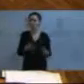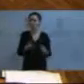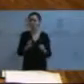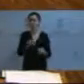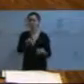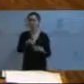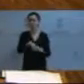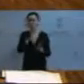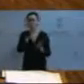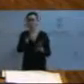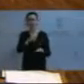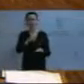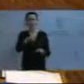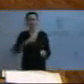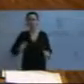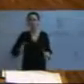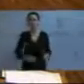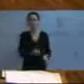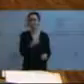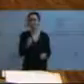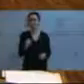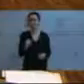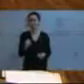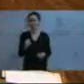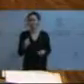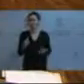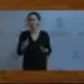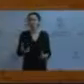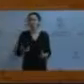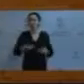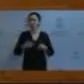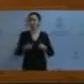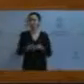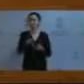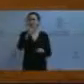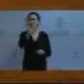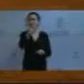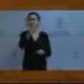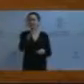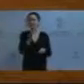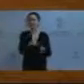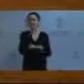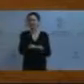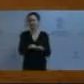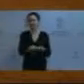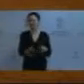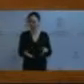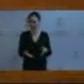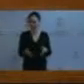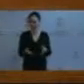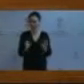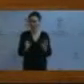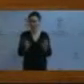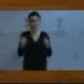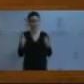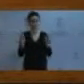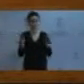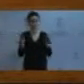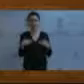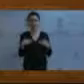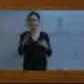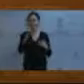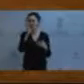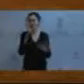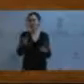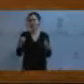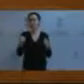desde el Grupo de Podemos y no fueron ustedes capaces de resistirse a criticar a quien no es en nada responsable, porque el responsable